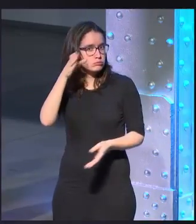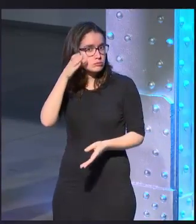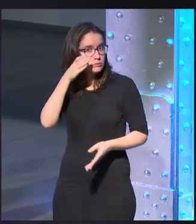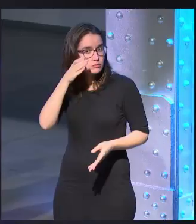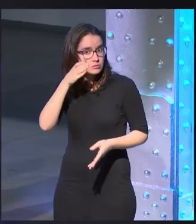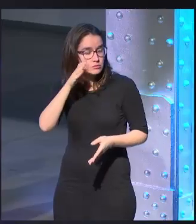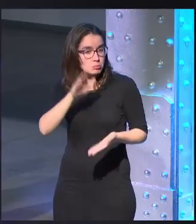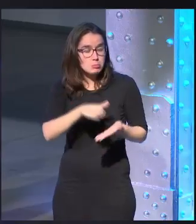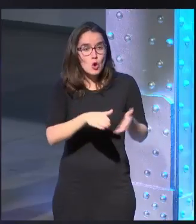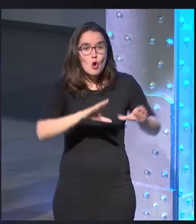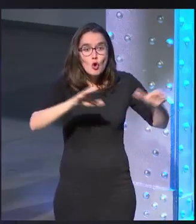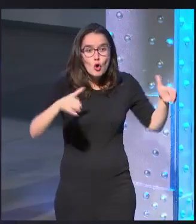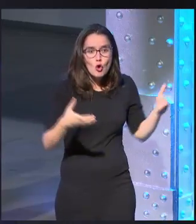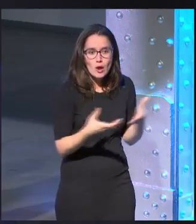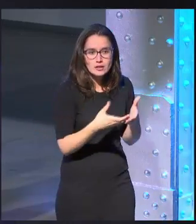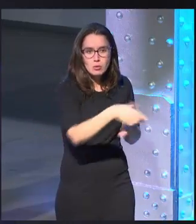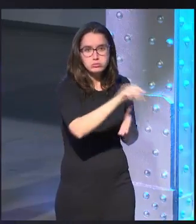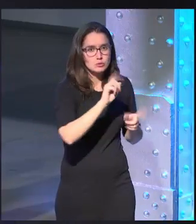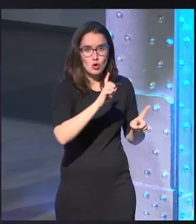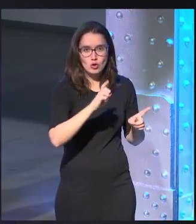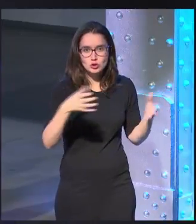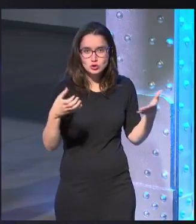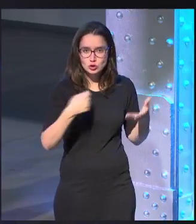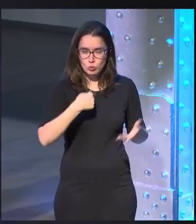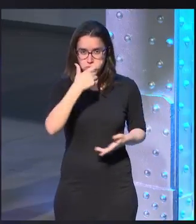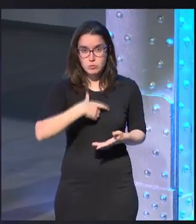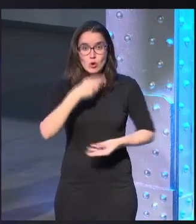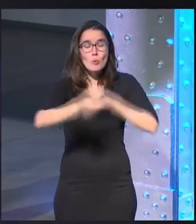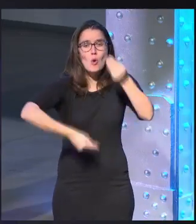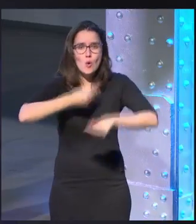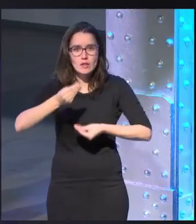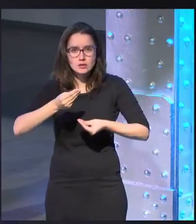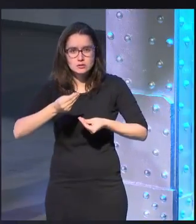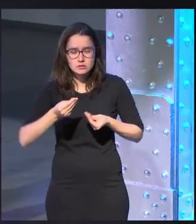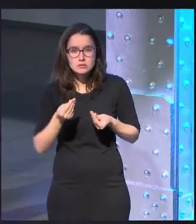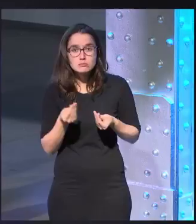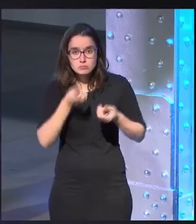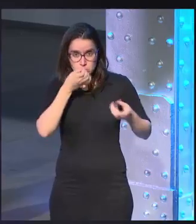toman decisiones colectivas, las toman ellos y ejecutan. ¿Y cómo ejecutan? Liderando.